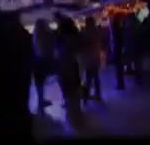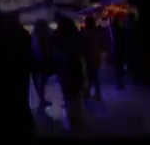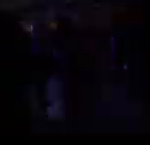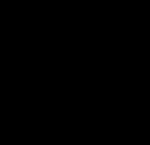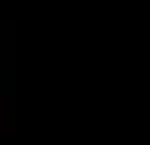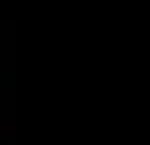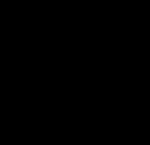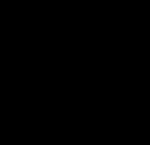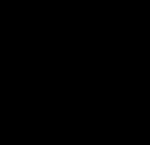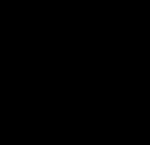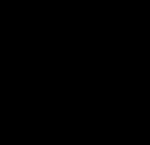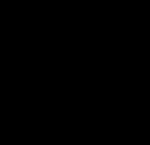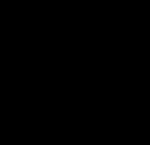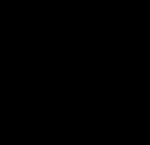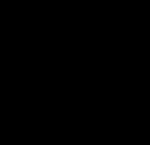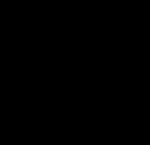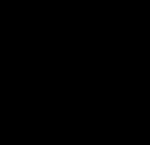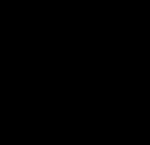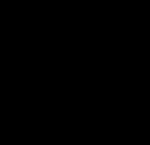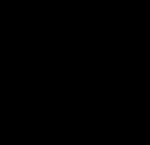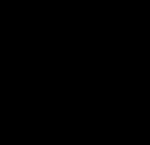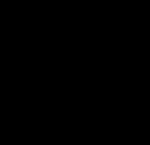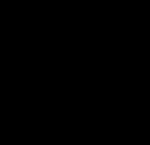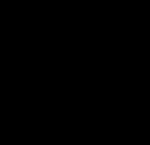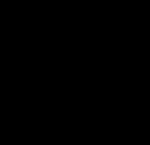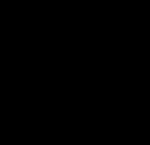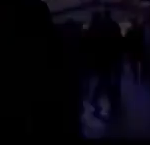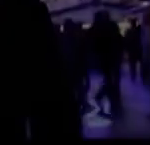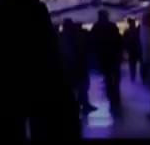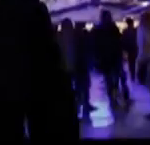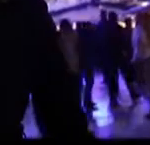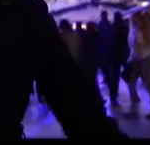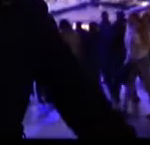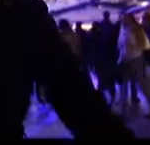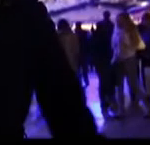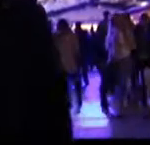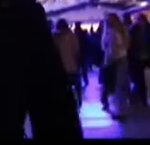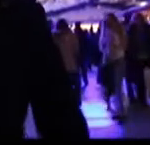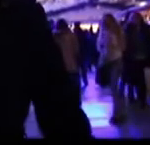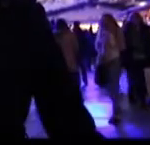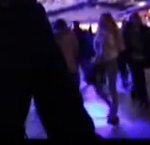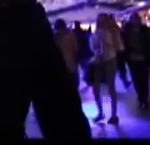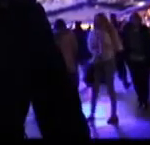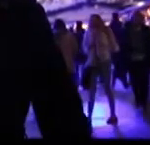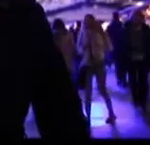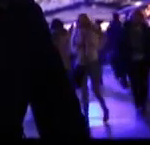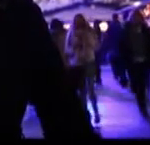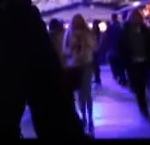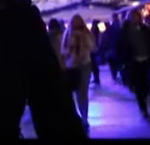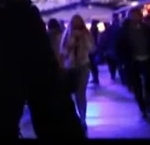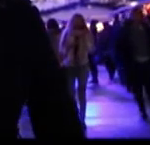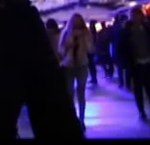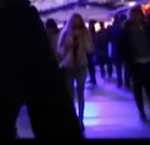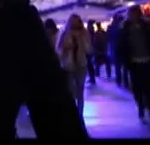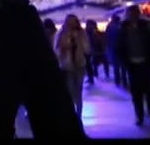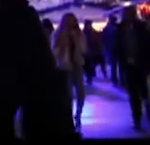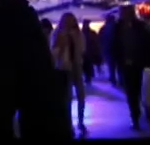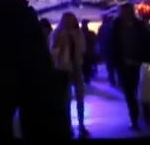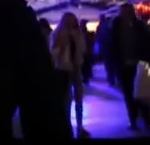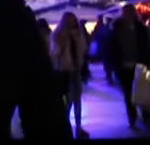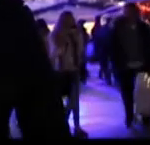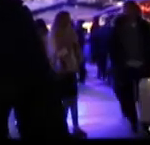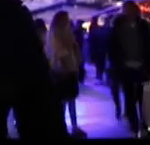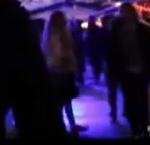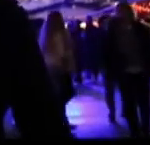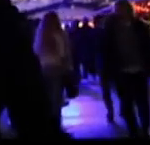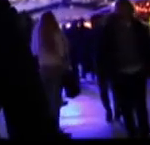vive. ¿Estás emocionada de estar en Francia? Claro, estoy súper contenta, muy